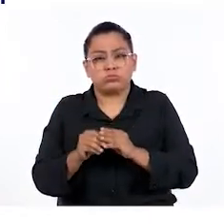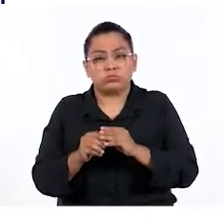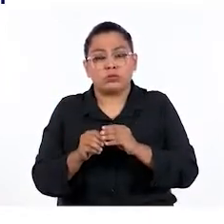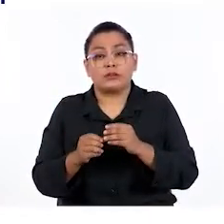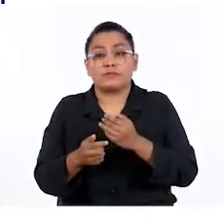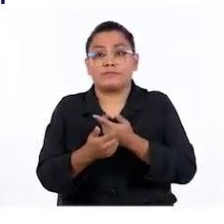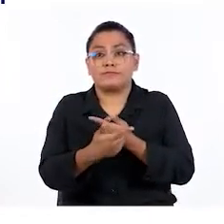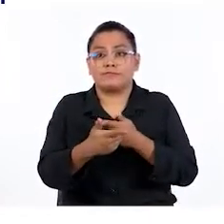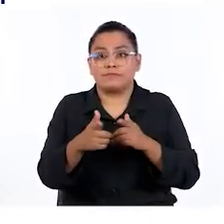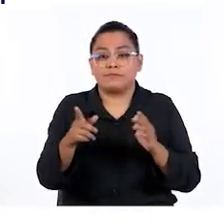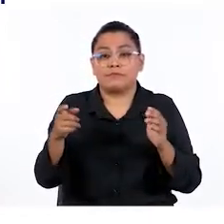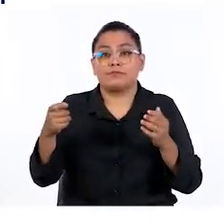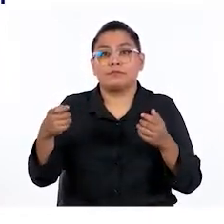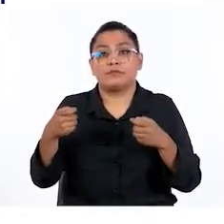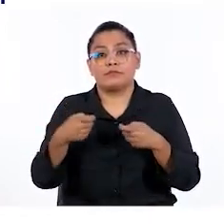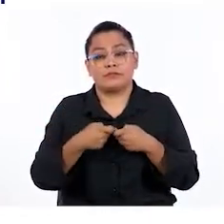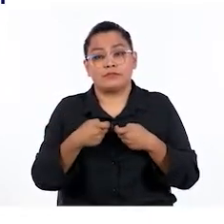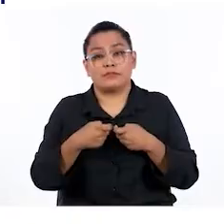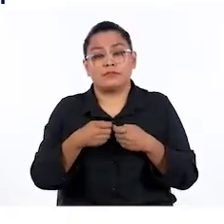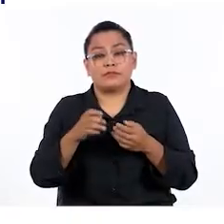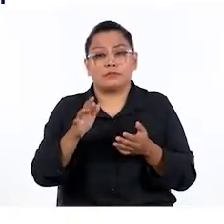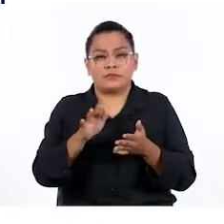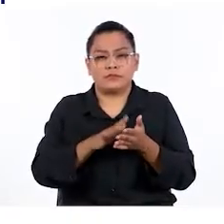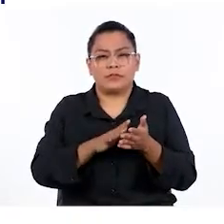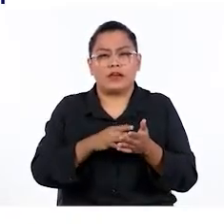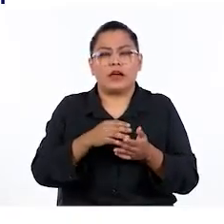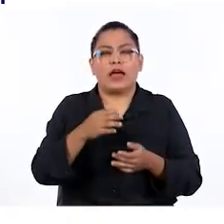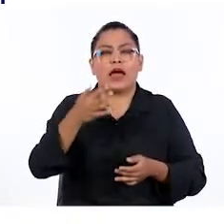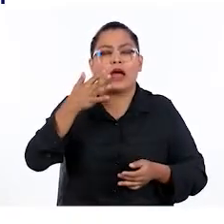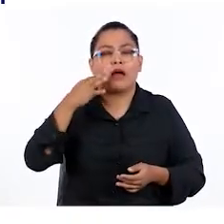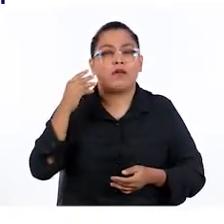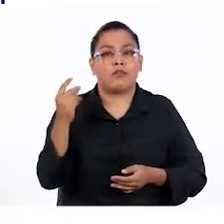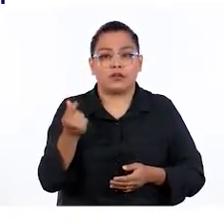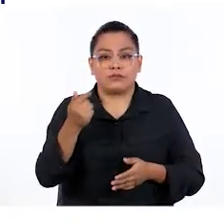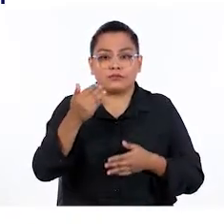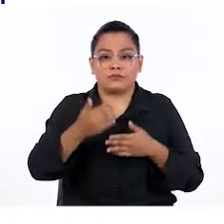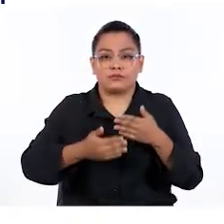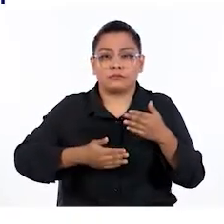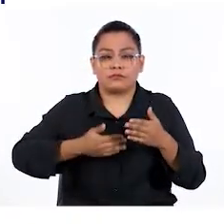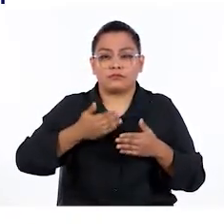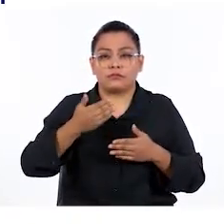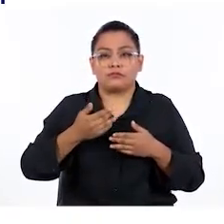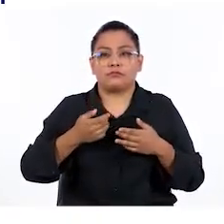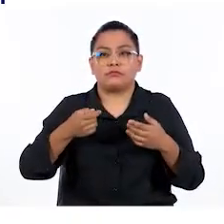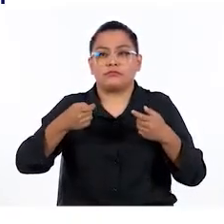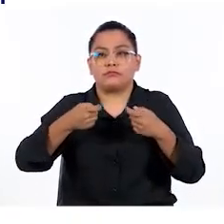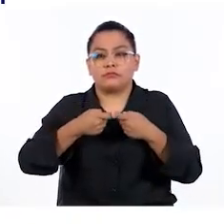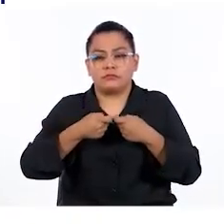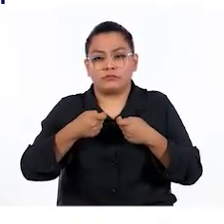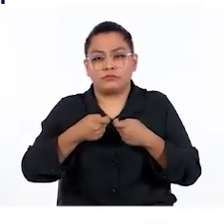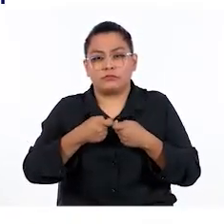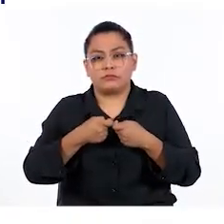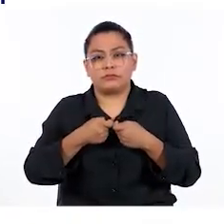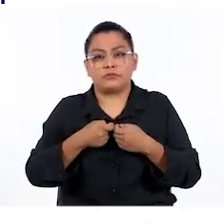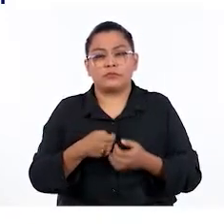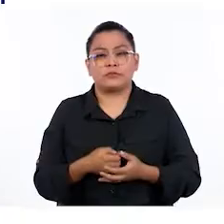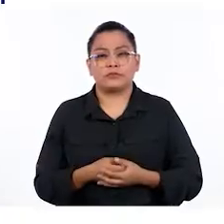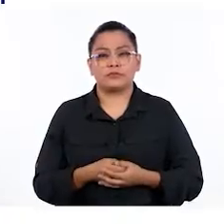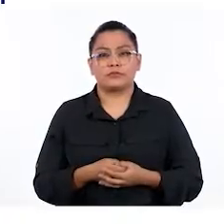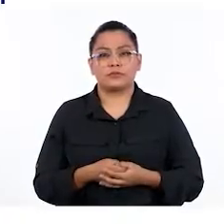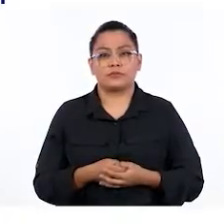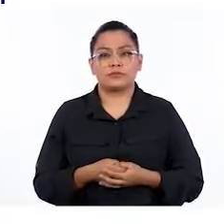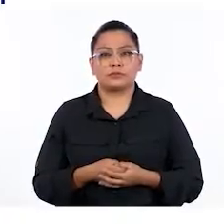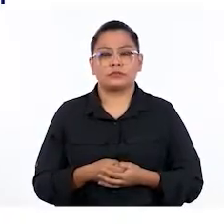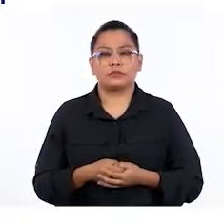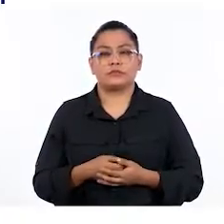de energía aprovechable con ejemplos sencillos. Los procesos de combustión son un ejemplo claro de ello. Durante